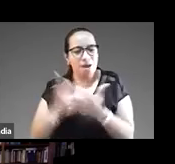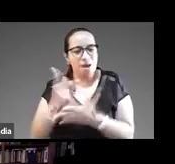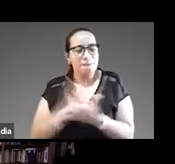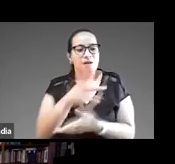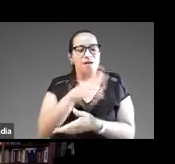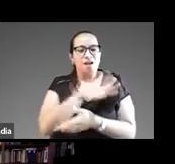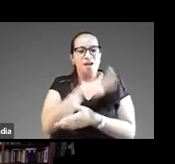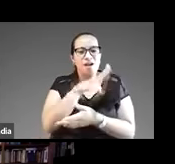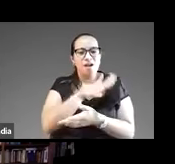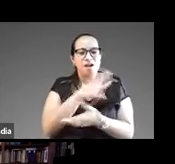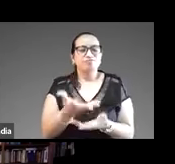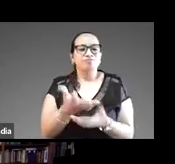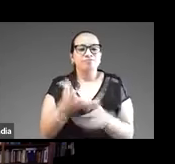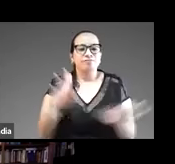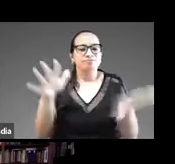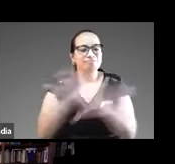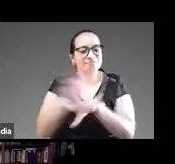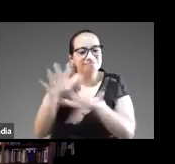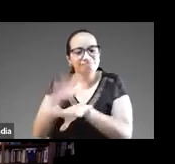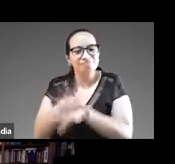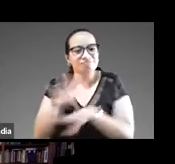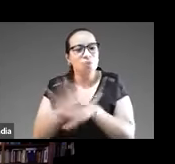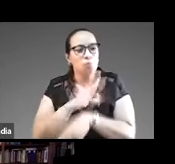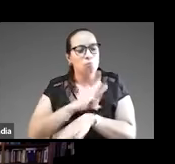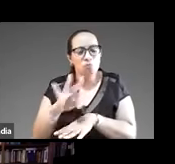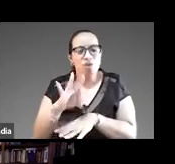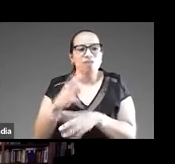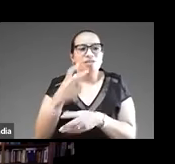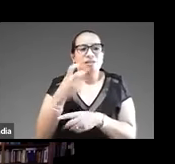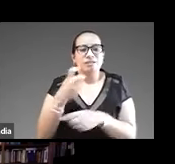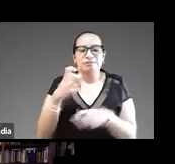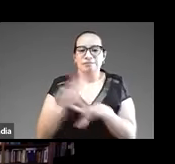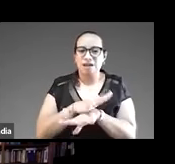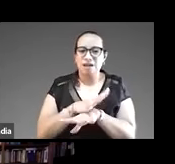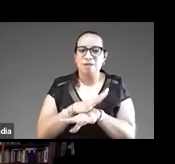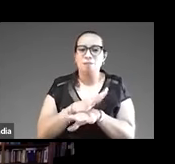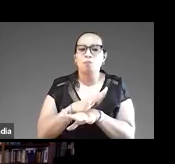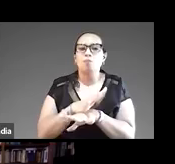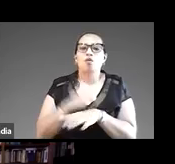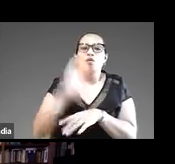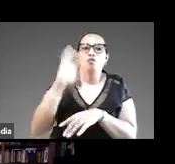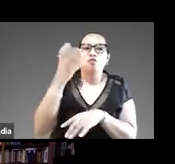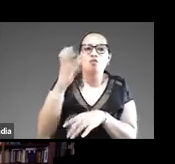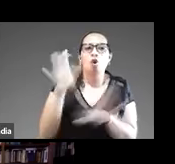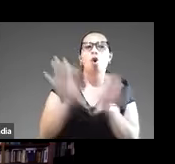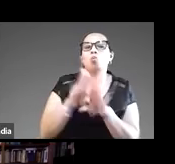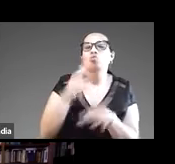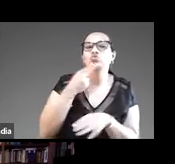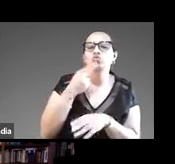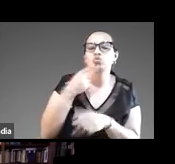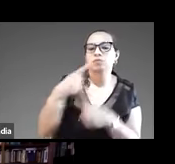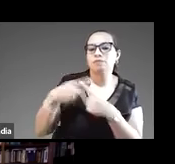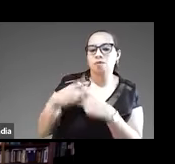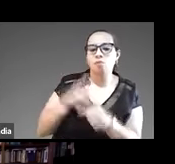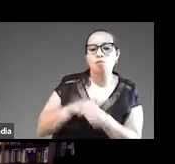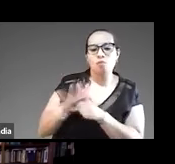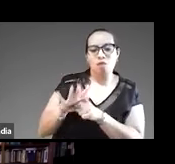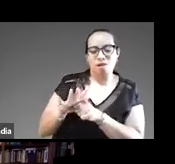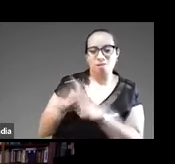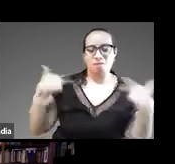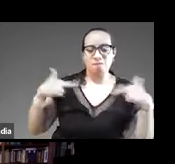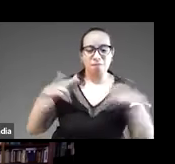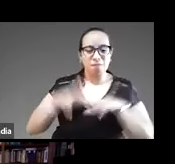están pues cambiando un poco desde el funcionario de Lunes por la Educación, que más